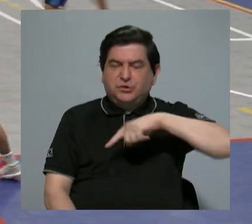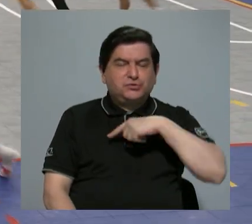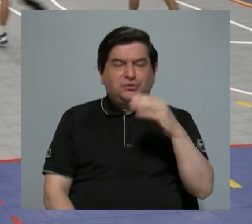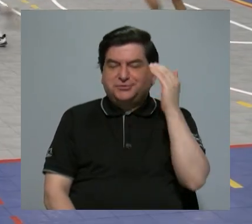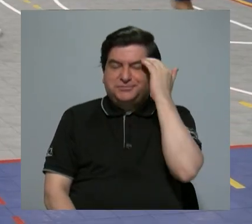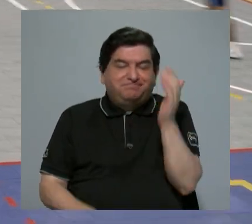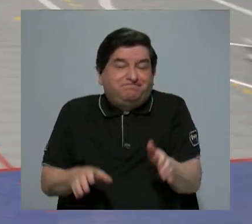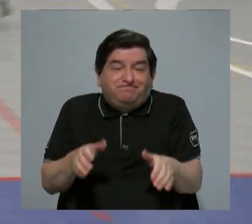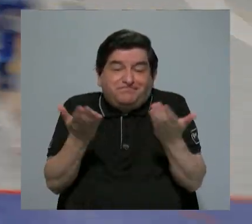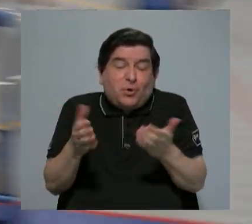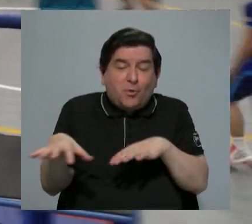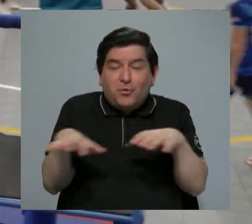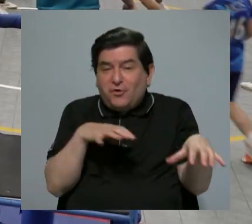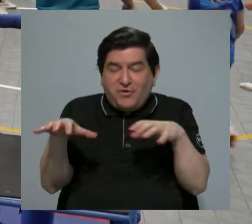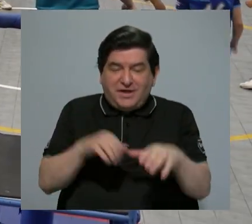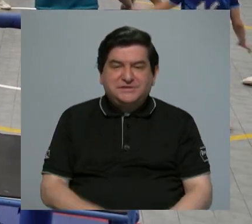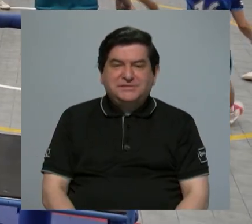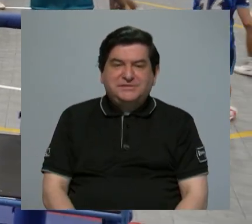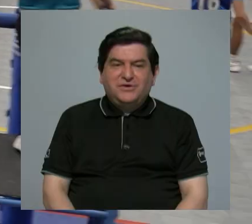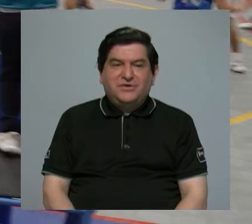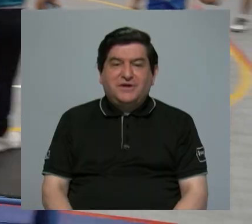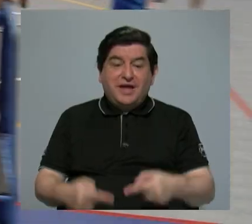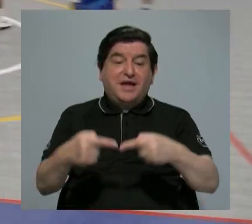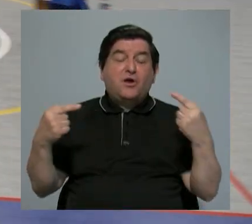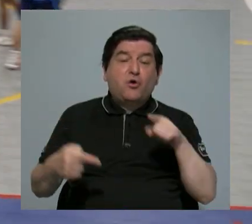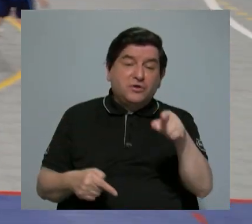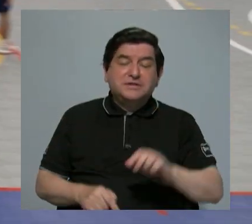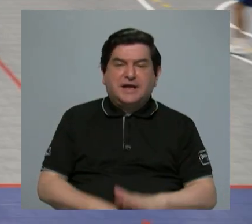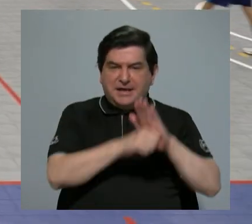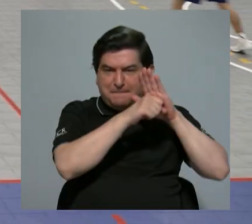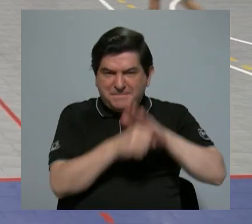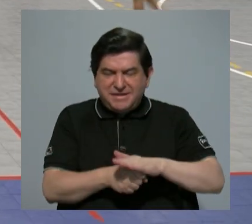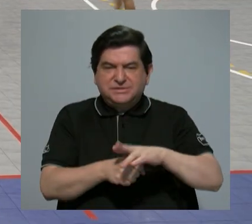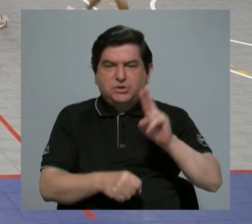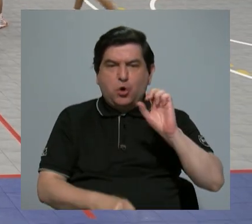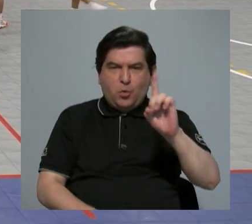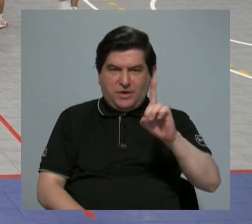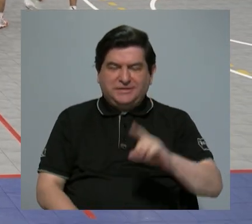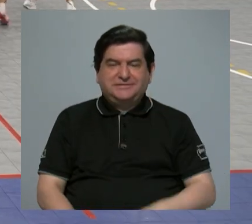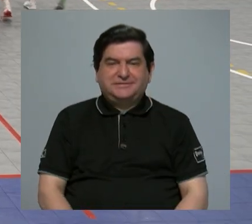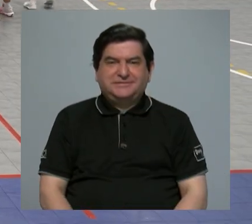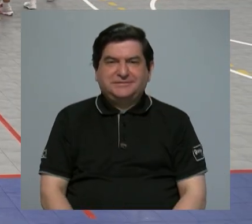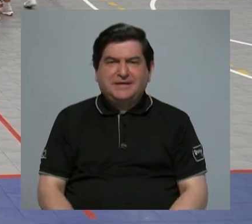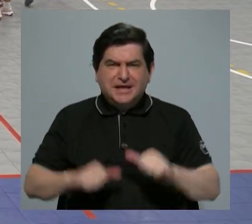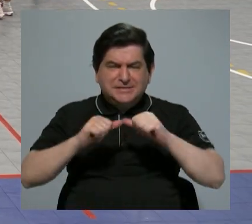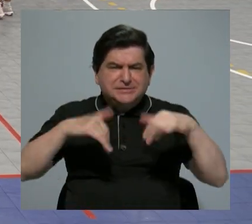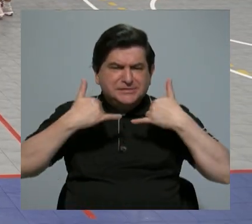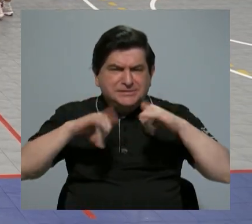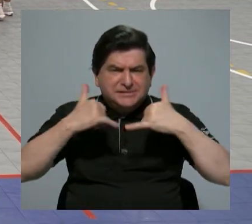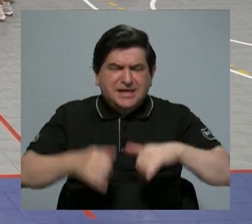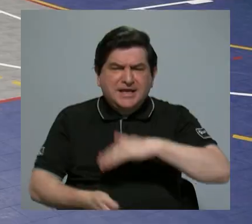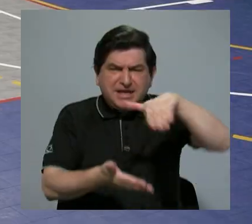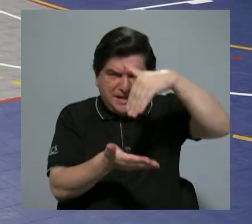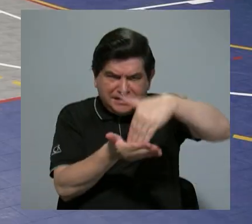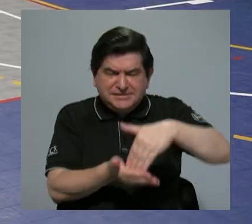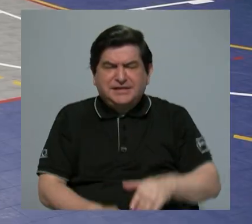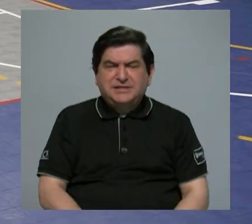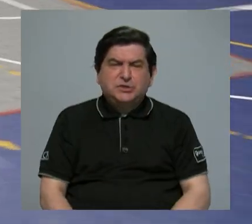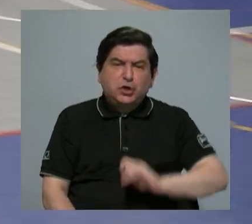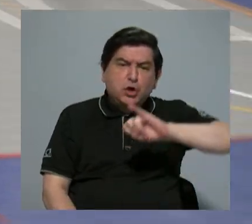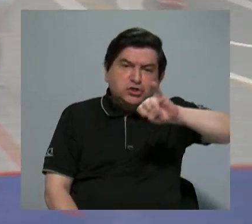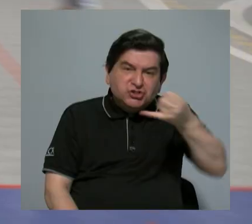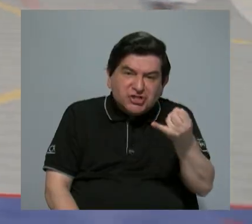no supimos cómo reaccionar o contrarrestar ese tipo de presión de la UNED. Aún así, seguimos jugando por el centro.